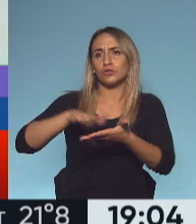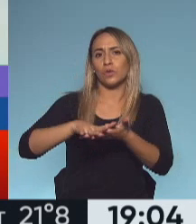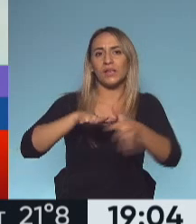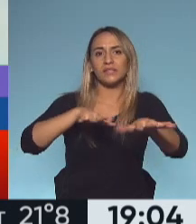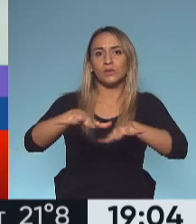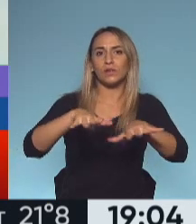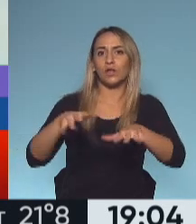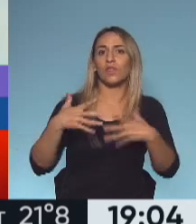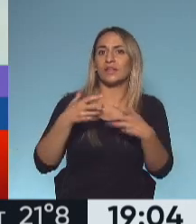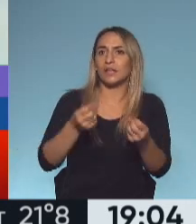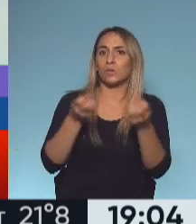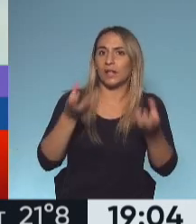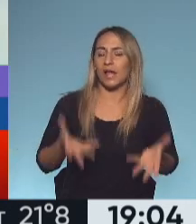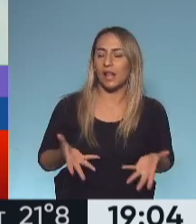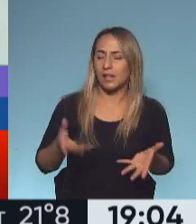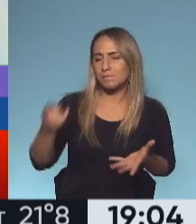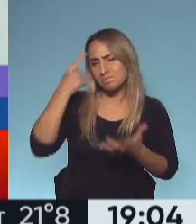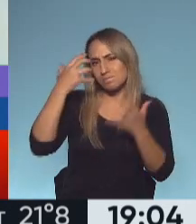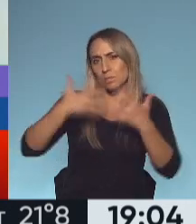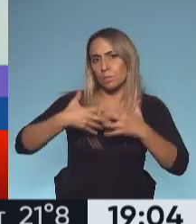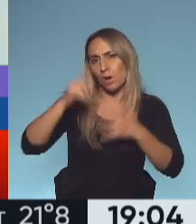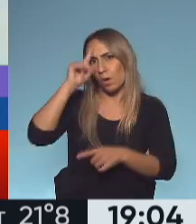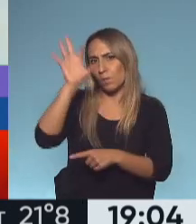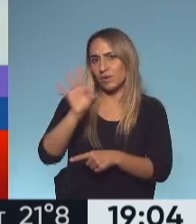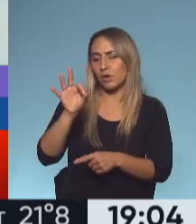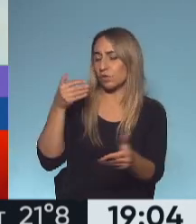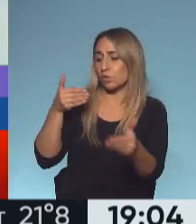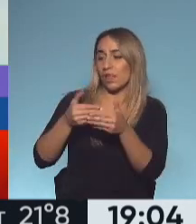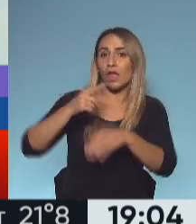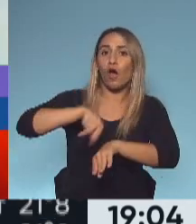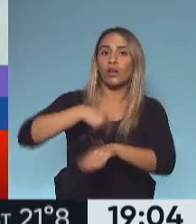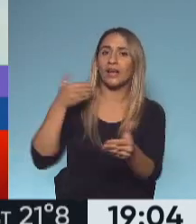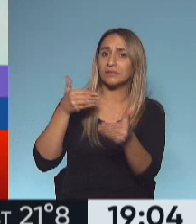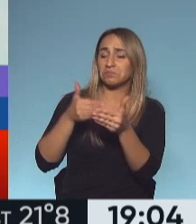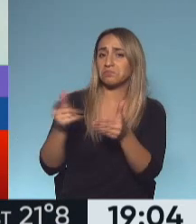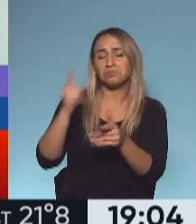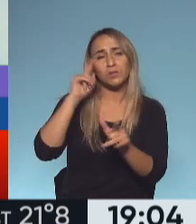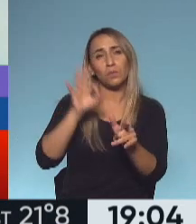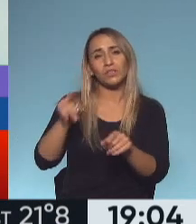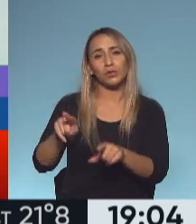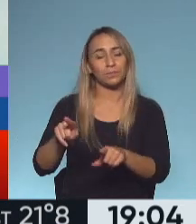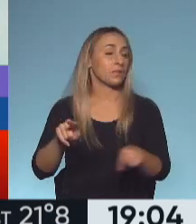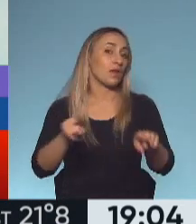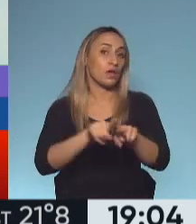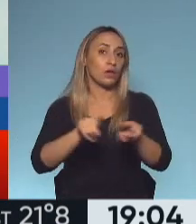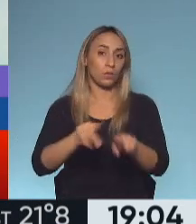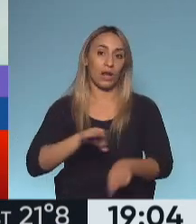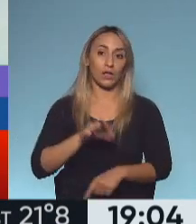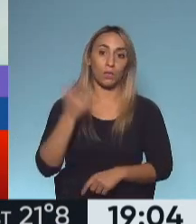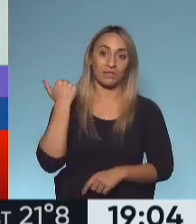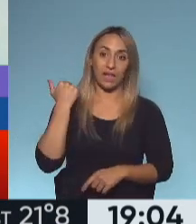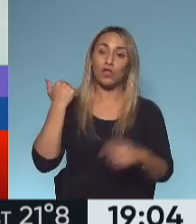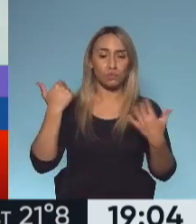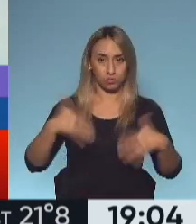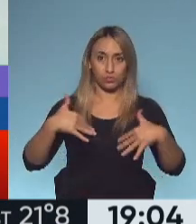¿Qué es lo que puede ver, qué es lo que puede observar en estas últimas horas? Así como el año pasado tuvimos una meseta